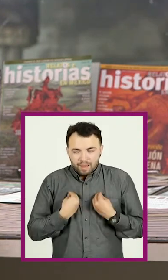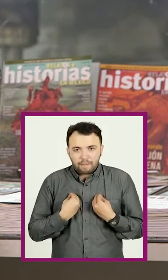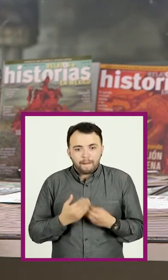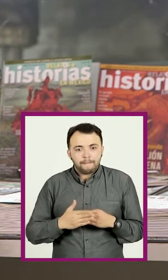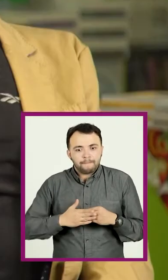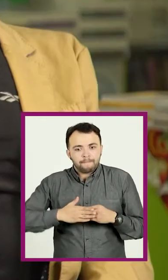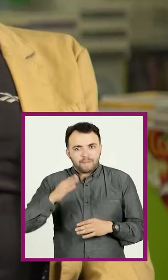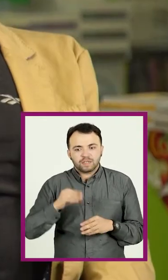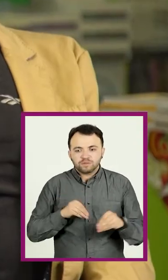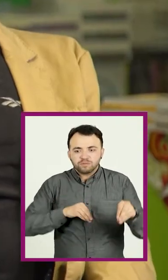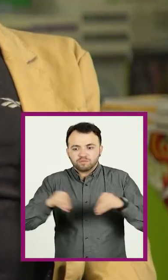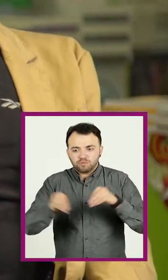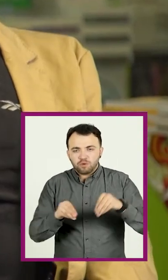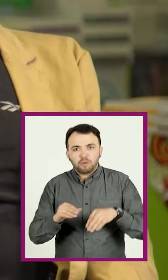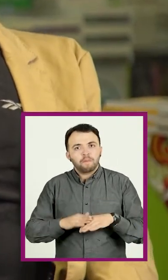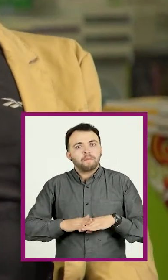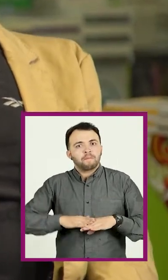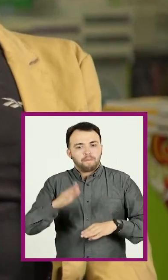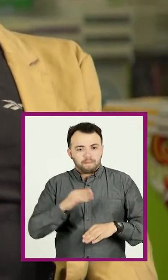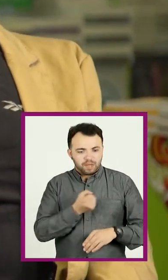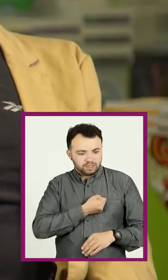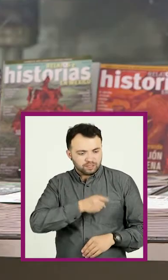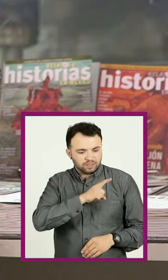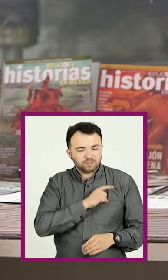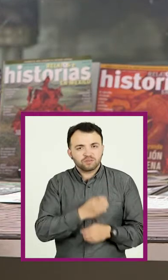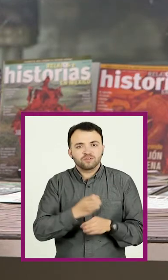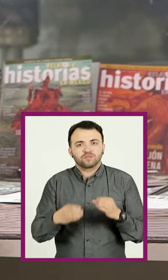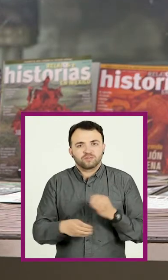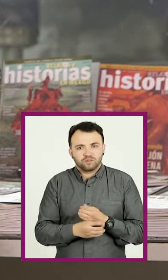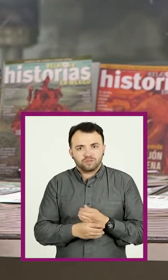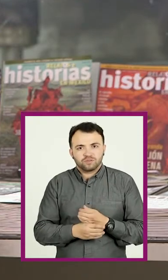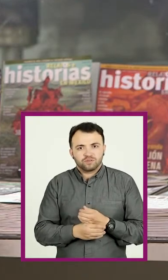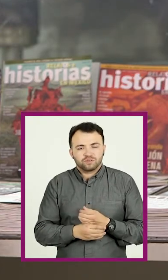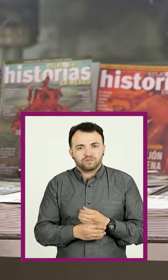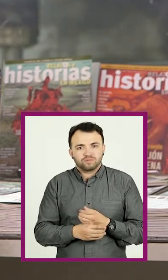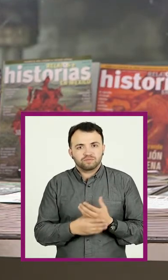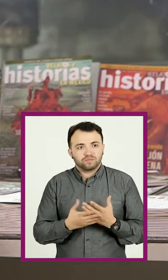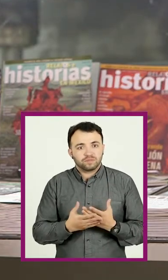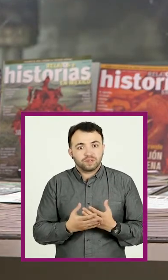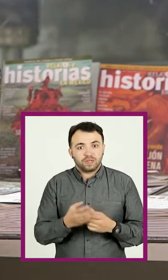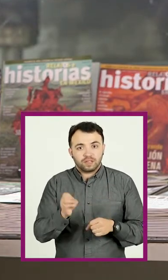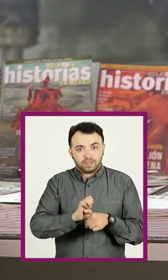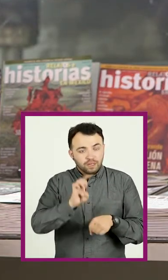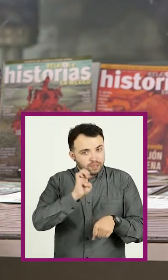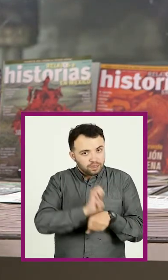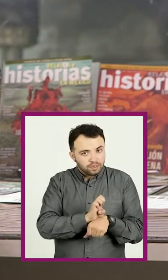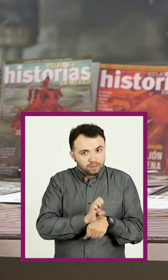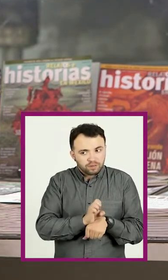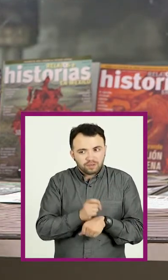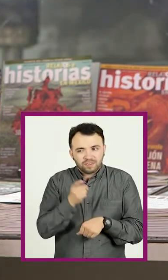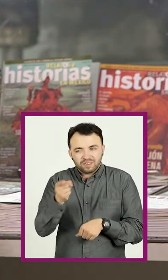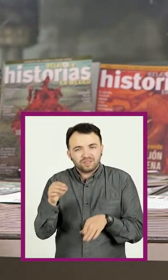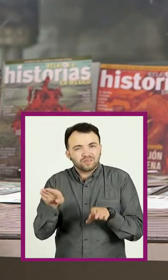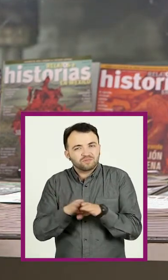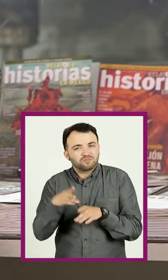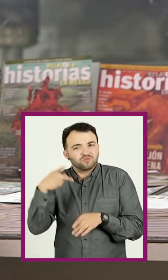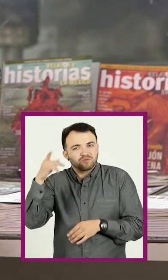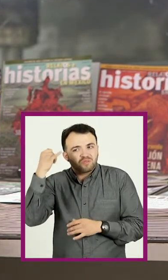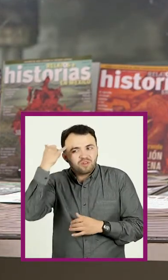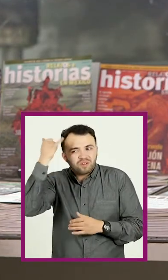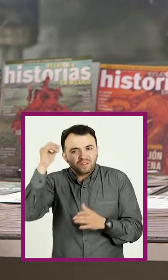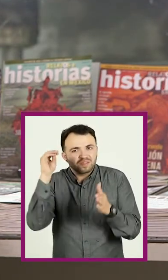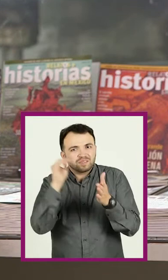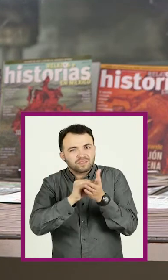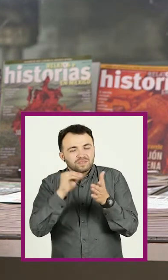¿no? Claro, más vital, pues. Y es más vital, claro. ¿No? Entonces, todas estas tesis metafísicas, lo